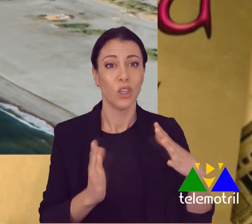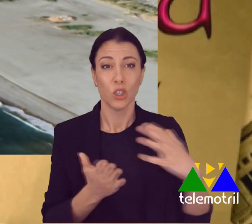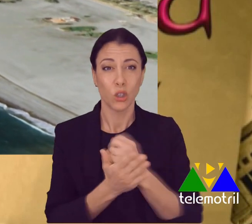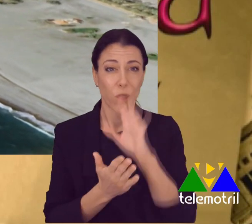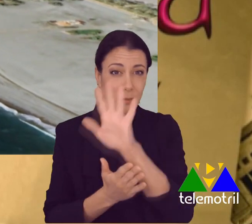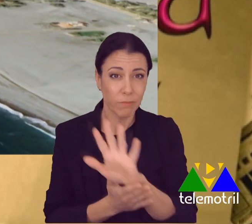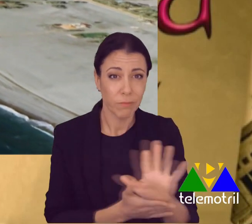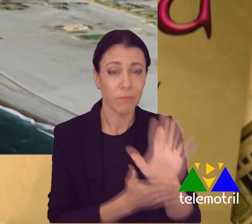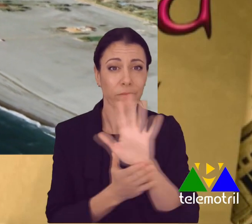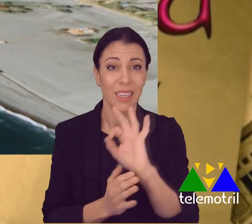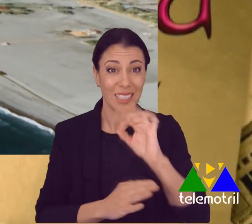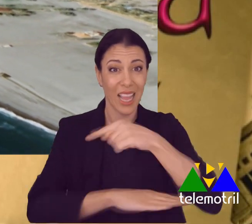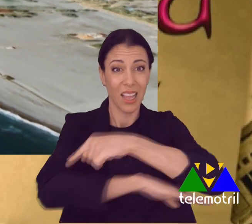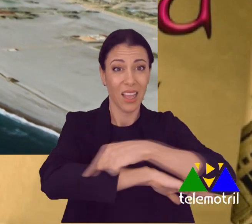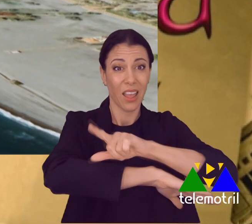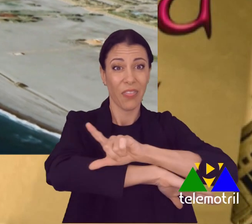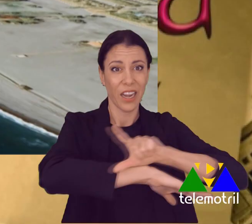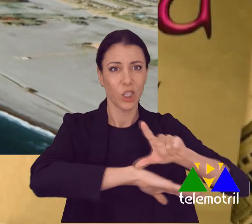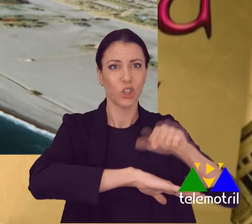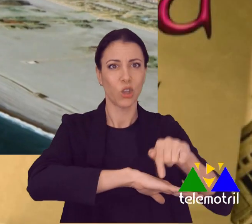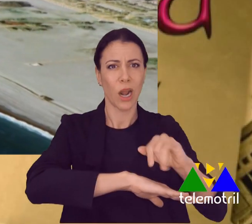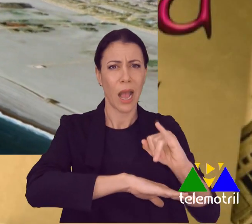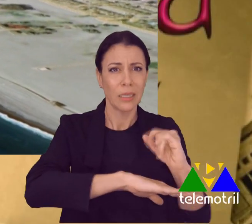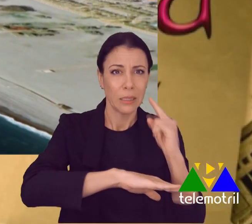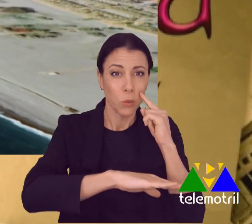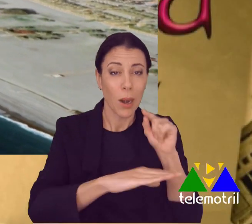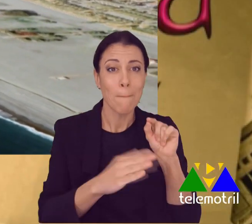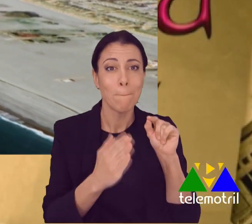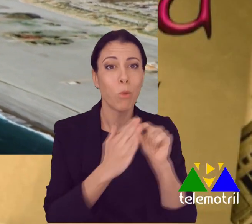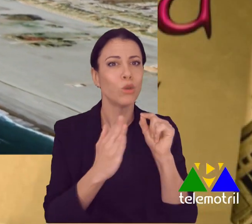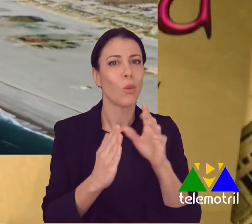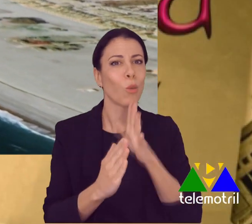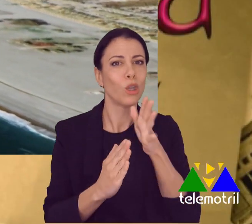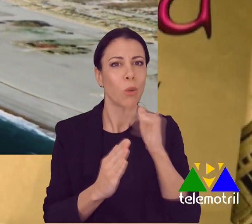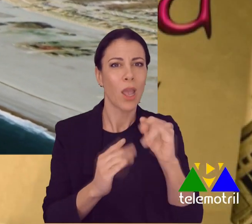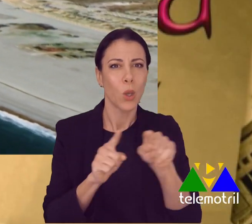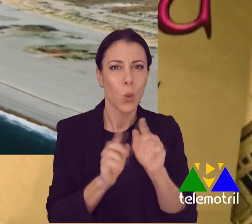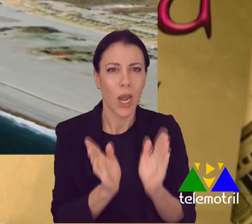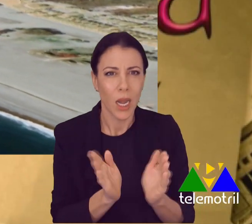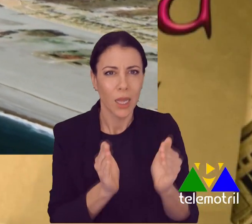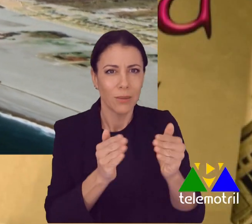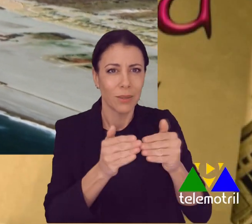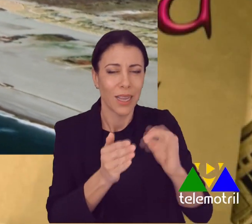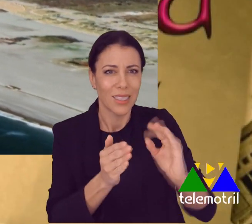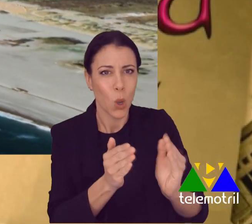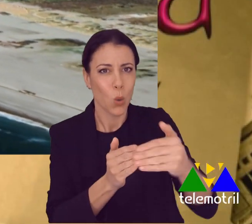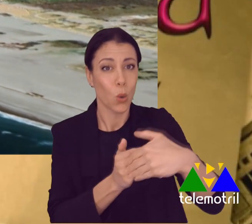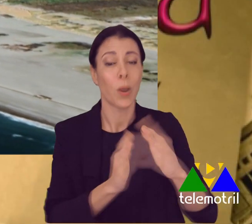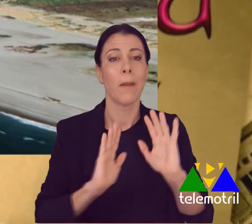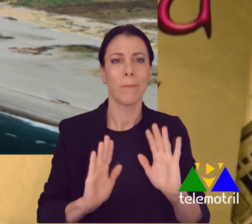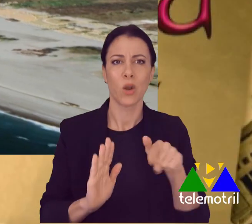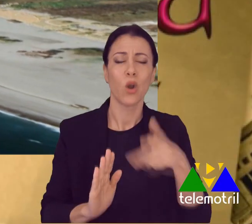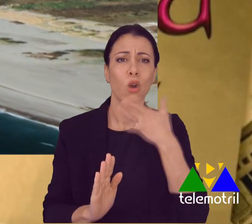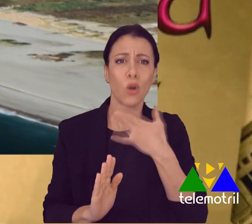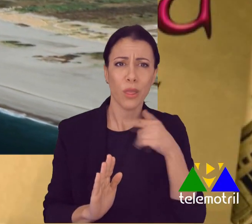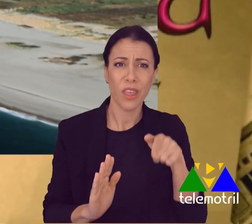orografía del litoral, justo tenemos aquí este piquito en curva, ¿no? Un poquito en curva, Pero esto era lo conocido como la Punta del Santo.